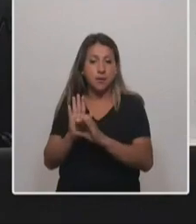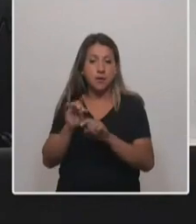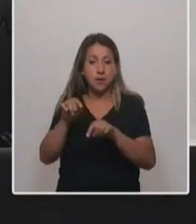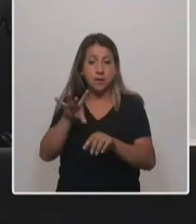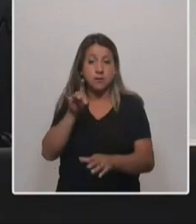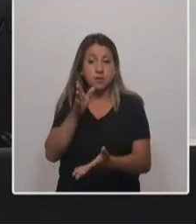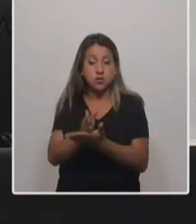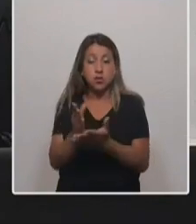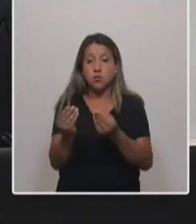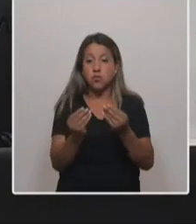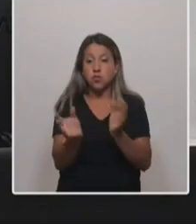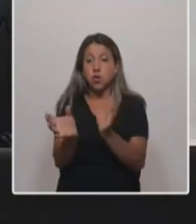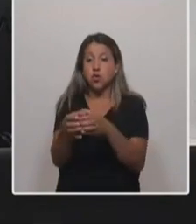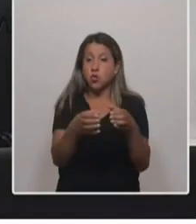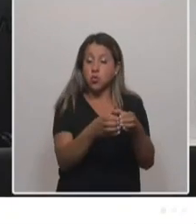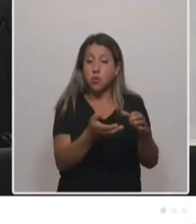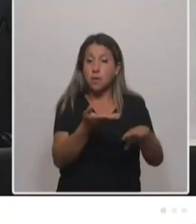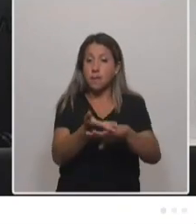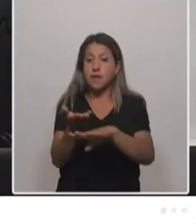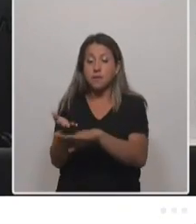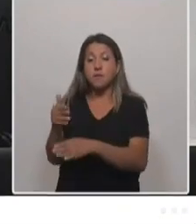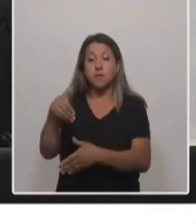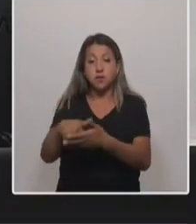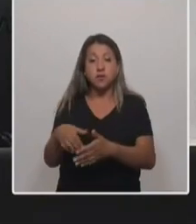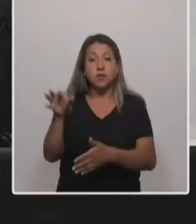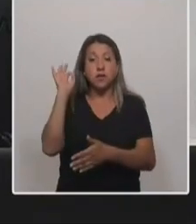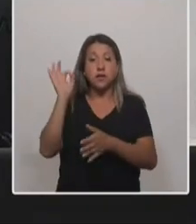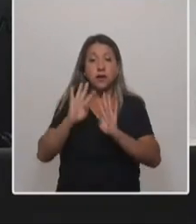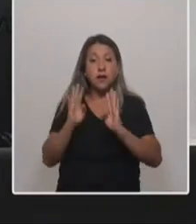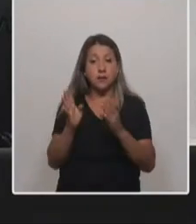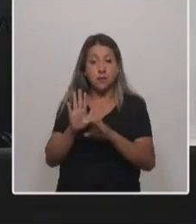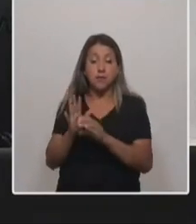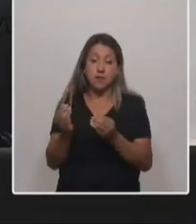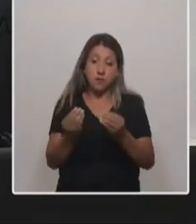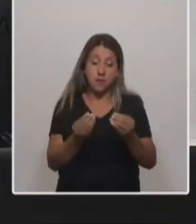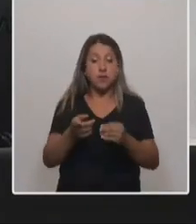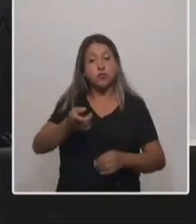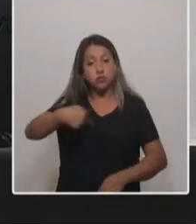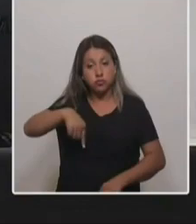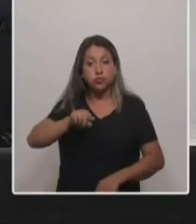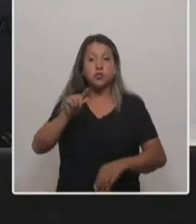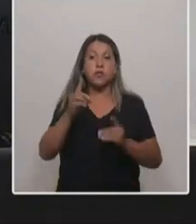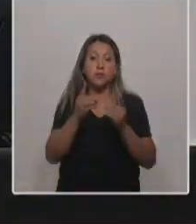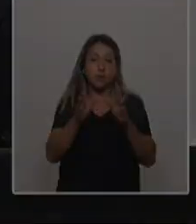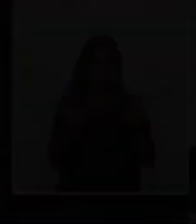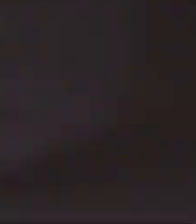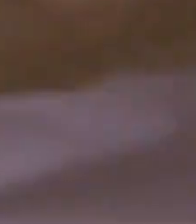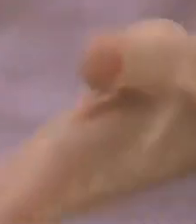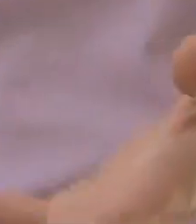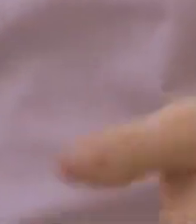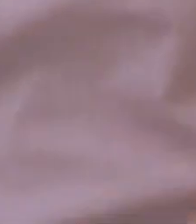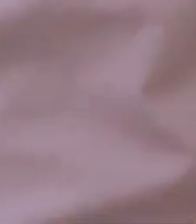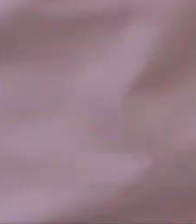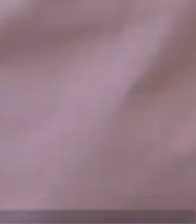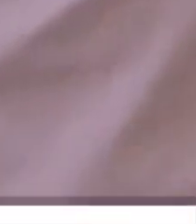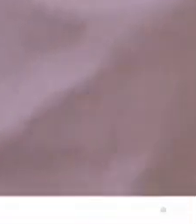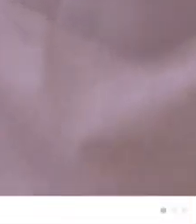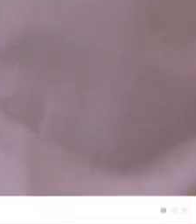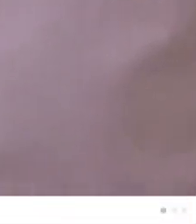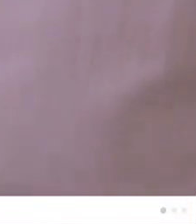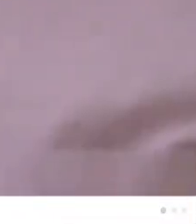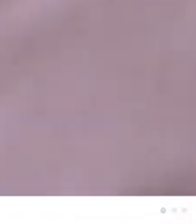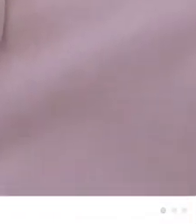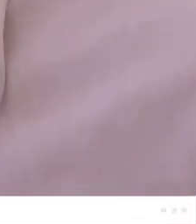hay tantos colectivos que estamos solicitando la votación en el pleno, lo más lógico es que sea el pleno que democráticamente lo pueda decidir. Pronunciamiento que